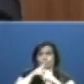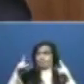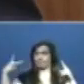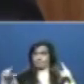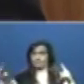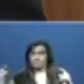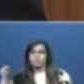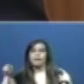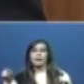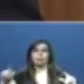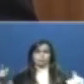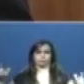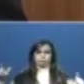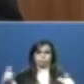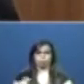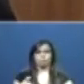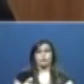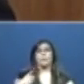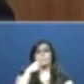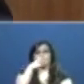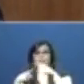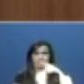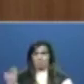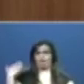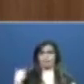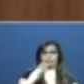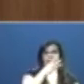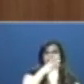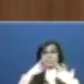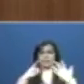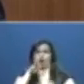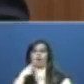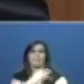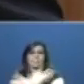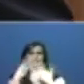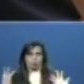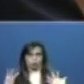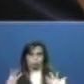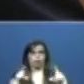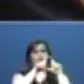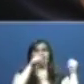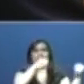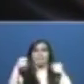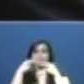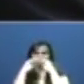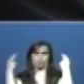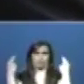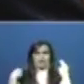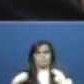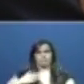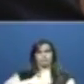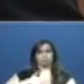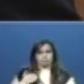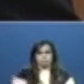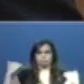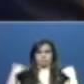a haber reducido a la mitad de 36 a 18 el número de entidades públicas sobre las que la junta tiene